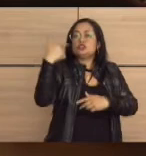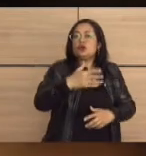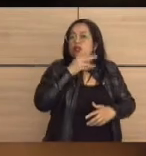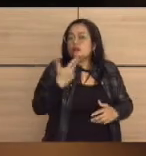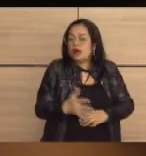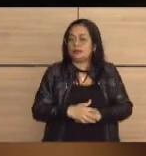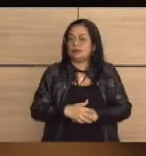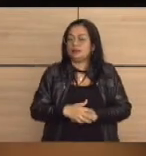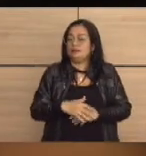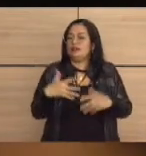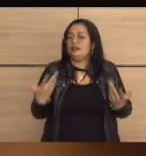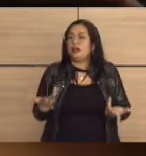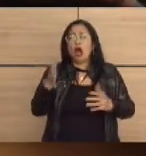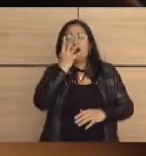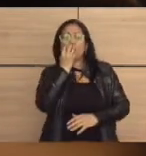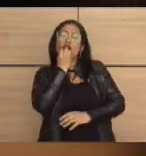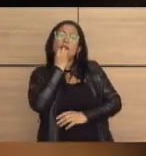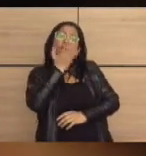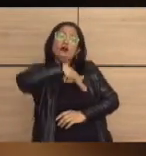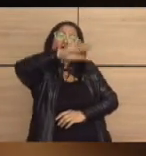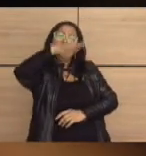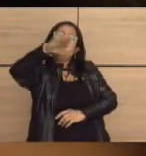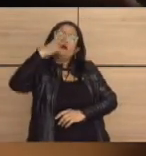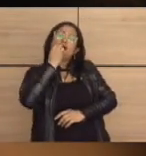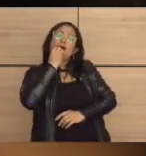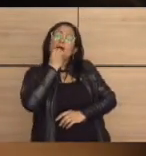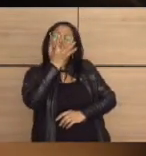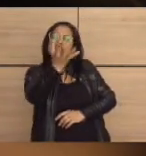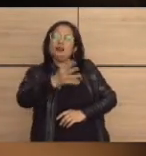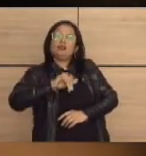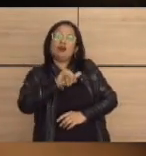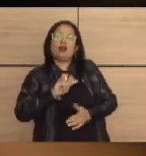Y aprendimos a decir, qué paisaje tan lindo, parece Suiza. No.